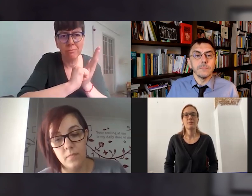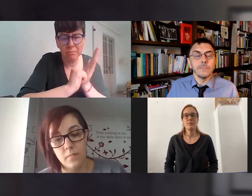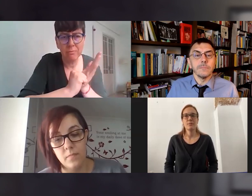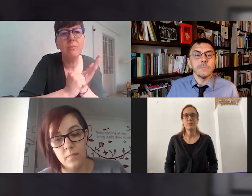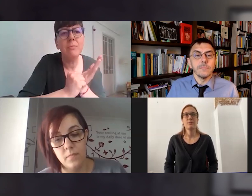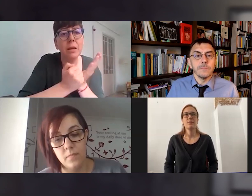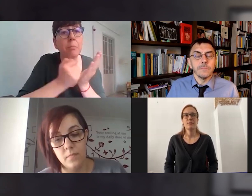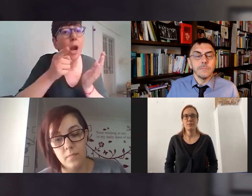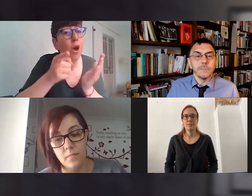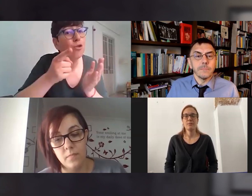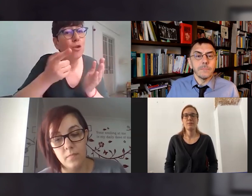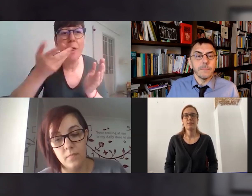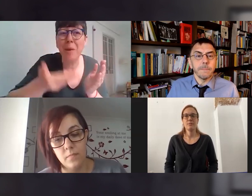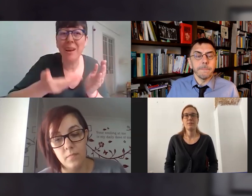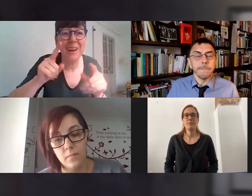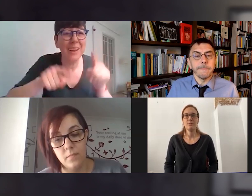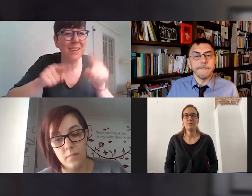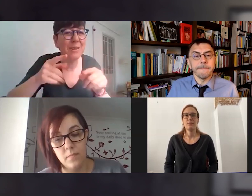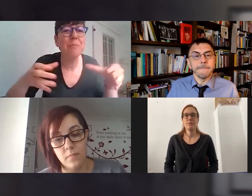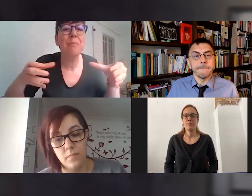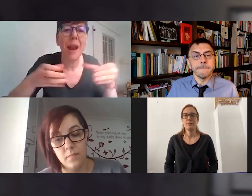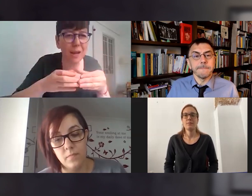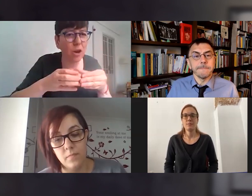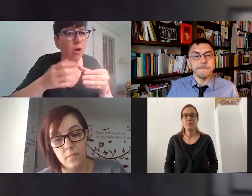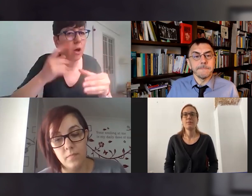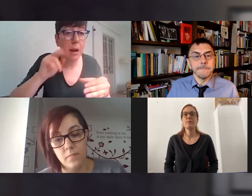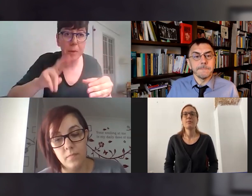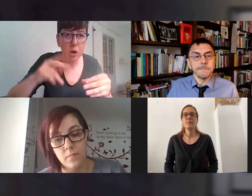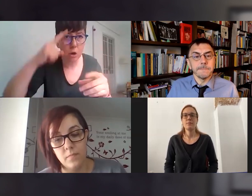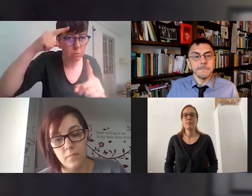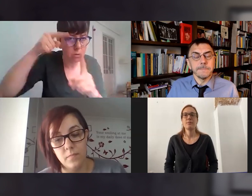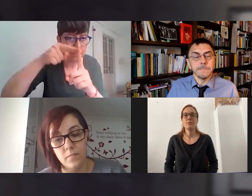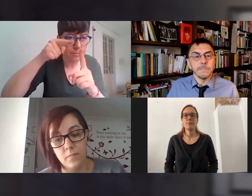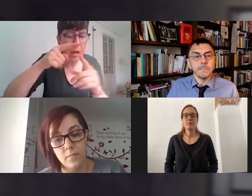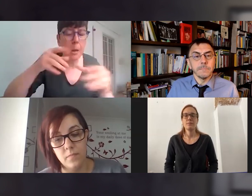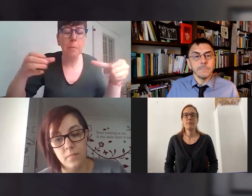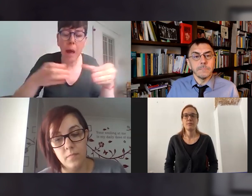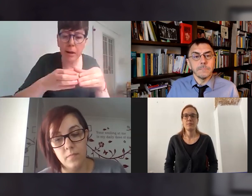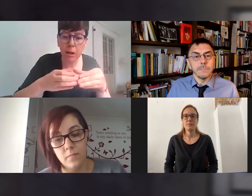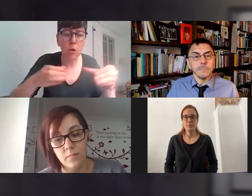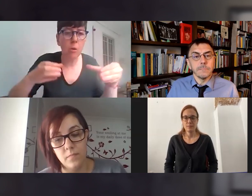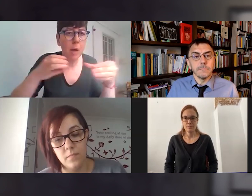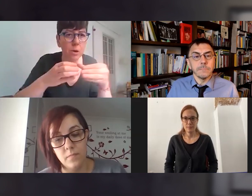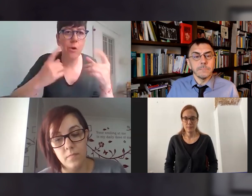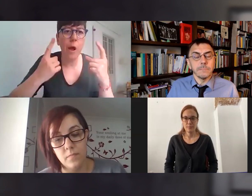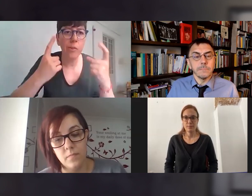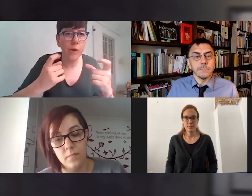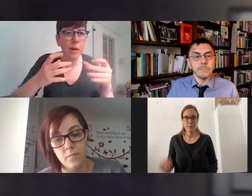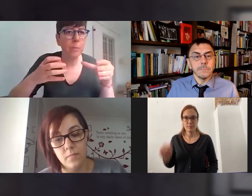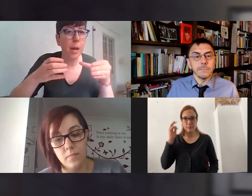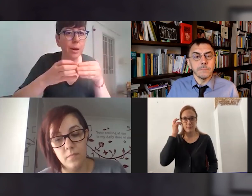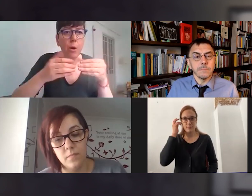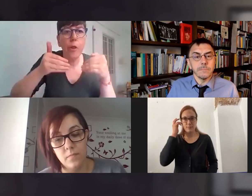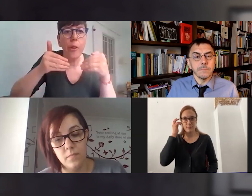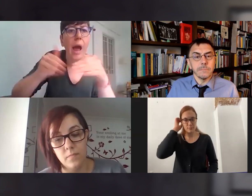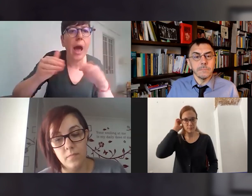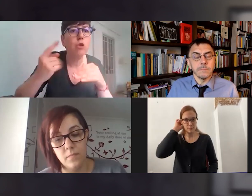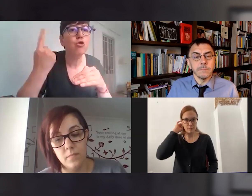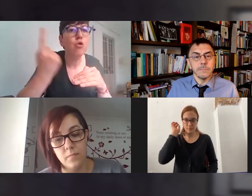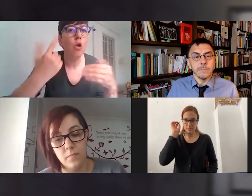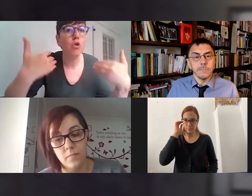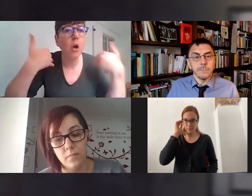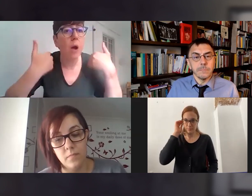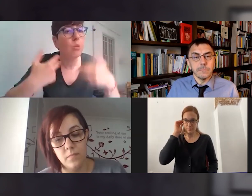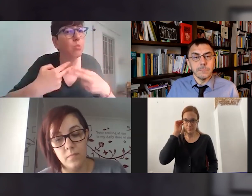decía por ser de Podemos se están un poco borrando y olvidando. Pero sí que, repito, la idea y es que nos hace